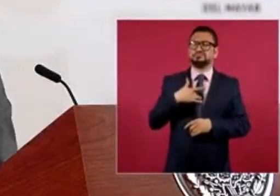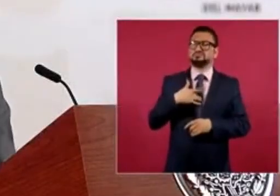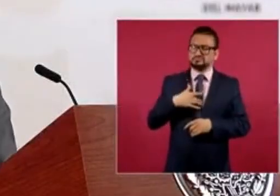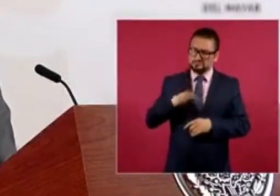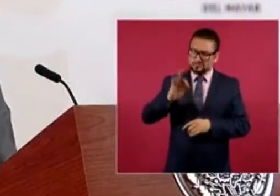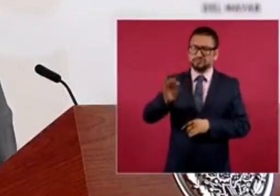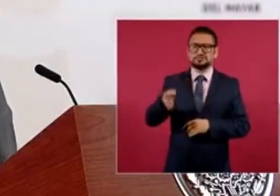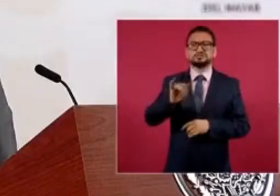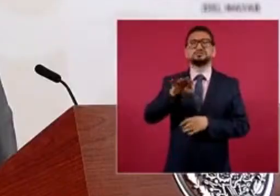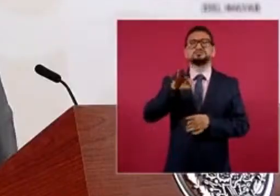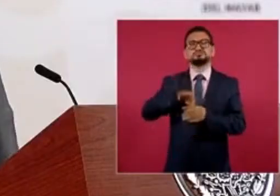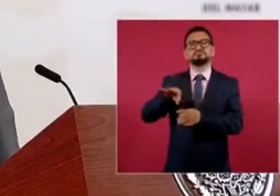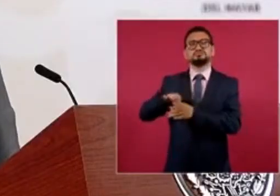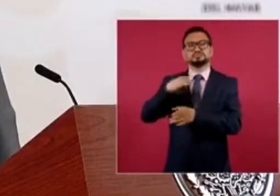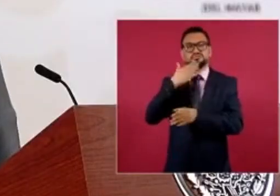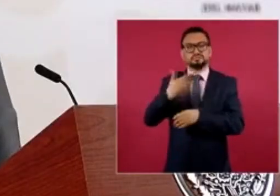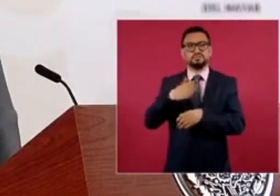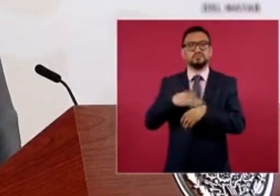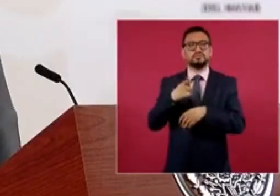consecuente.